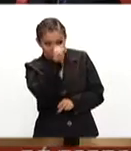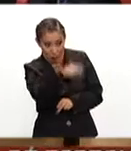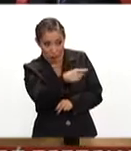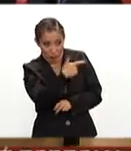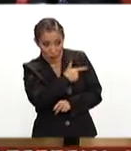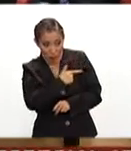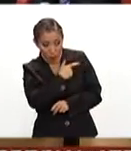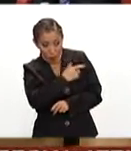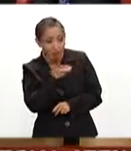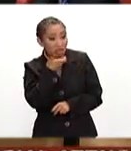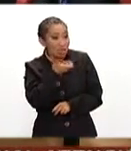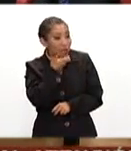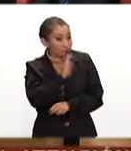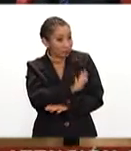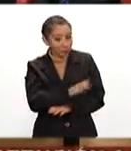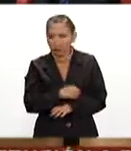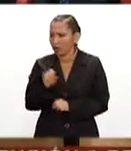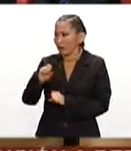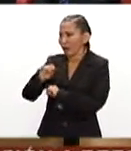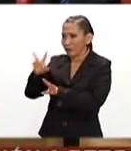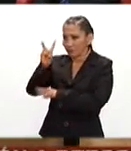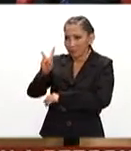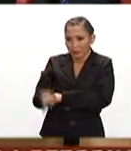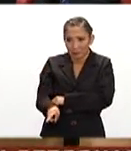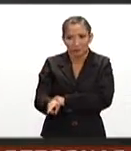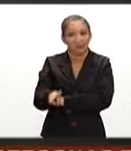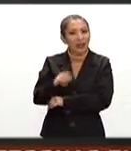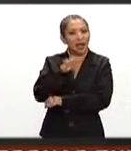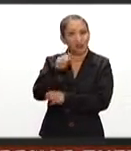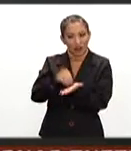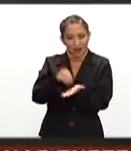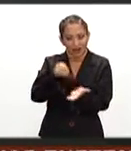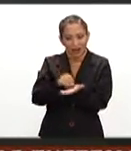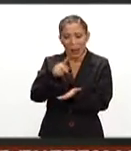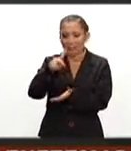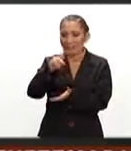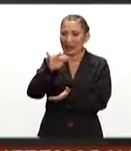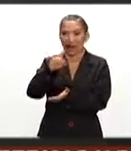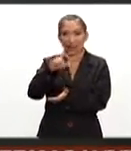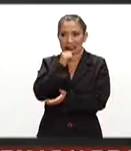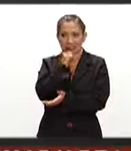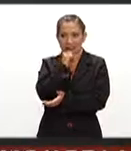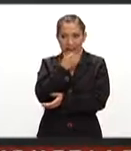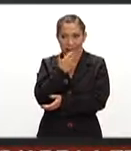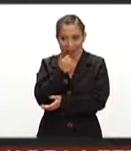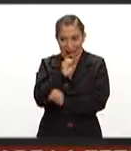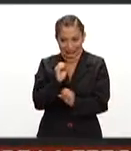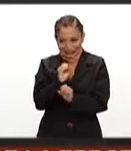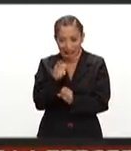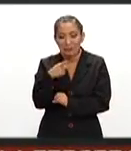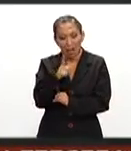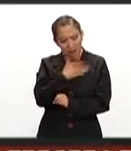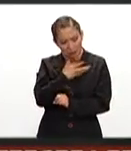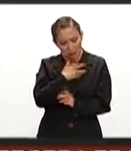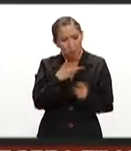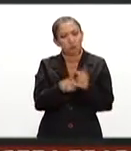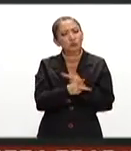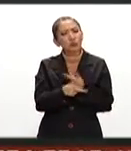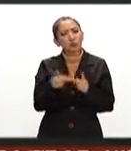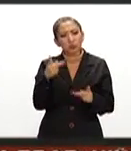me gustan tradicionalmente? Claro que sí, digo, todavía las picadas no las tenemos, pero tenemos productos